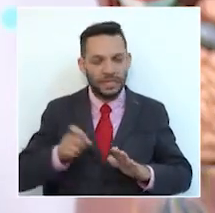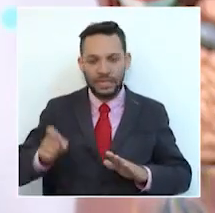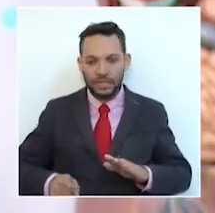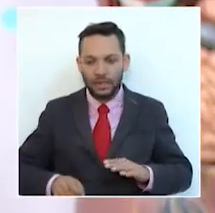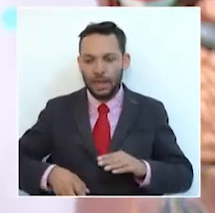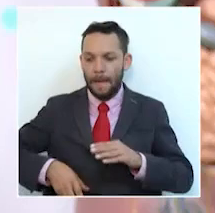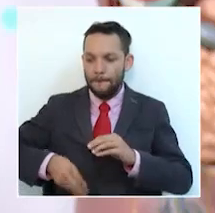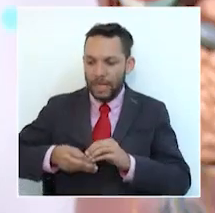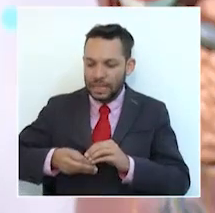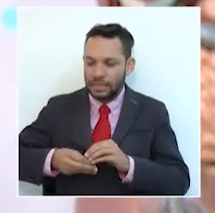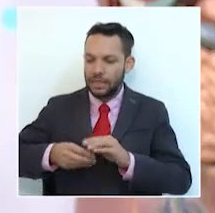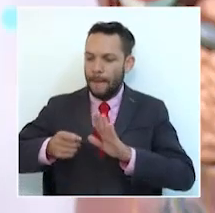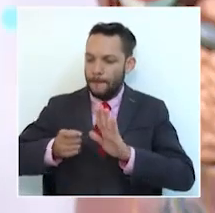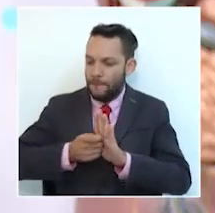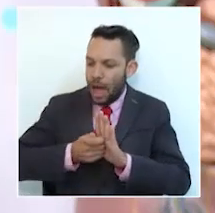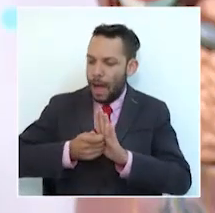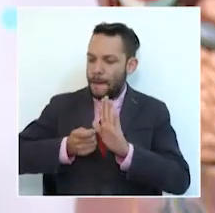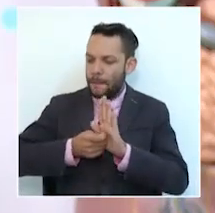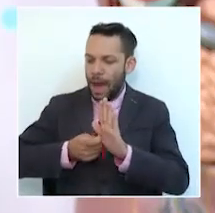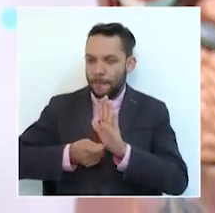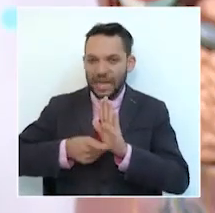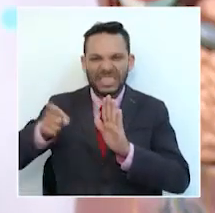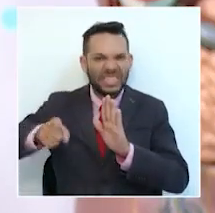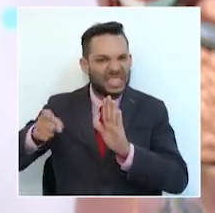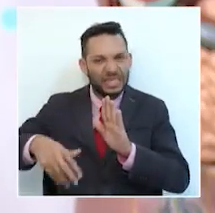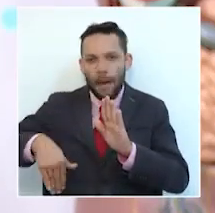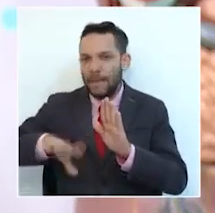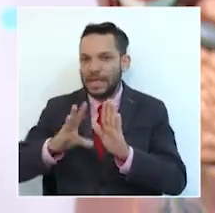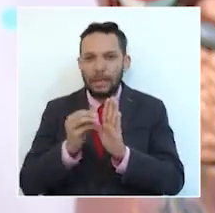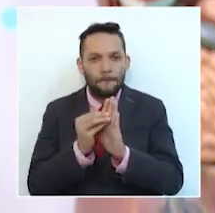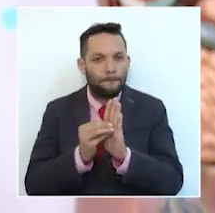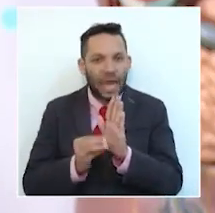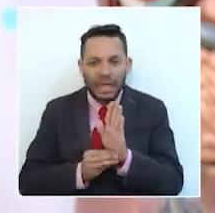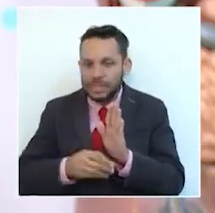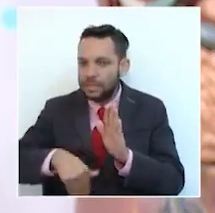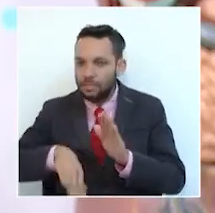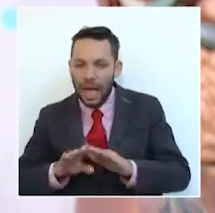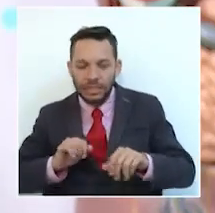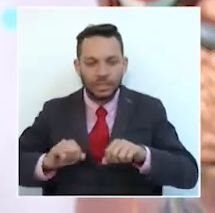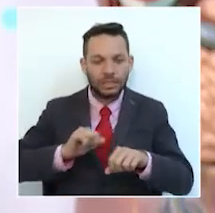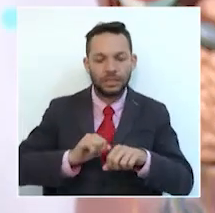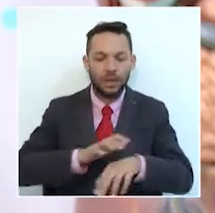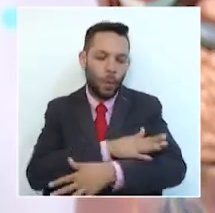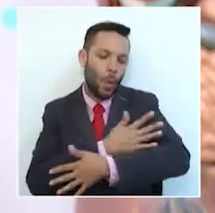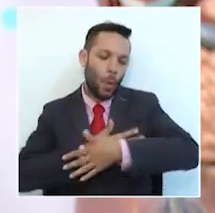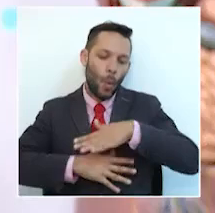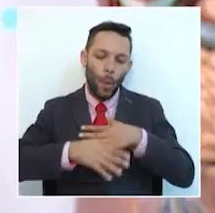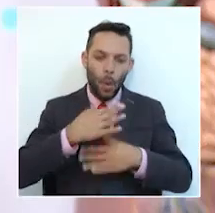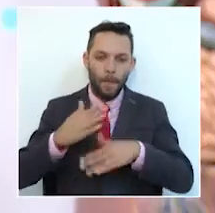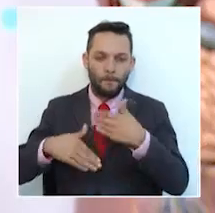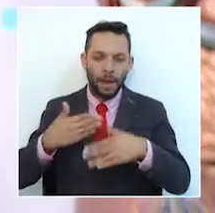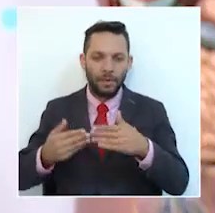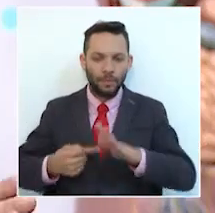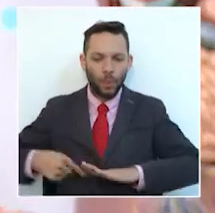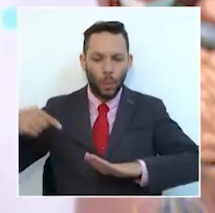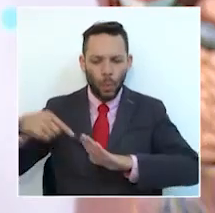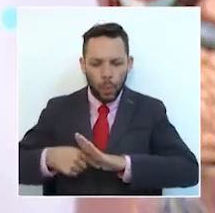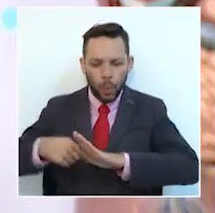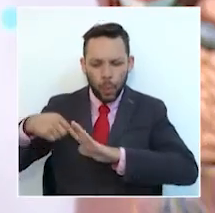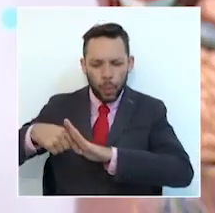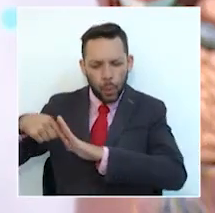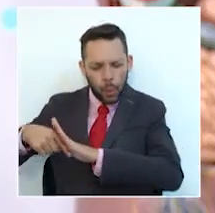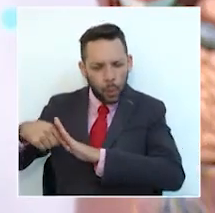sucesivas se crea un depósito de esos oligoelementos de sus minerales sobre la piel y van cediendo penetrando trans